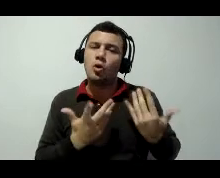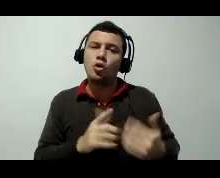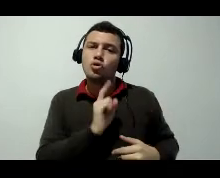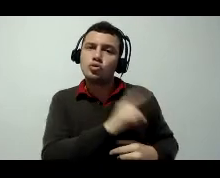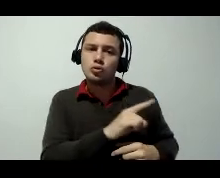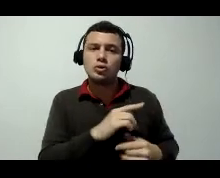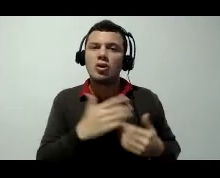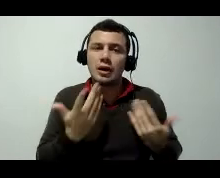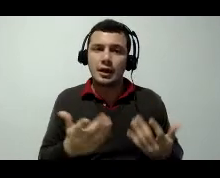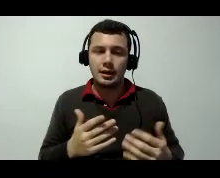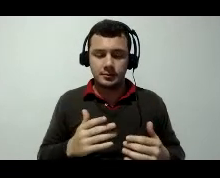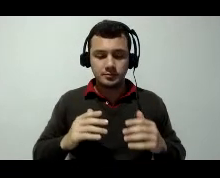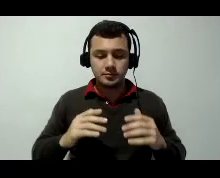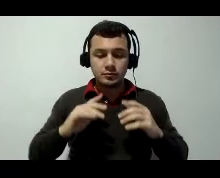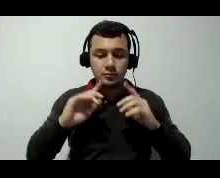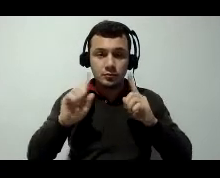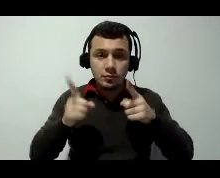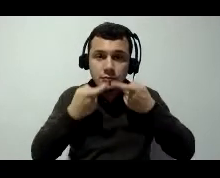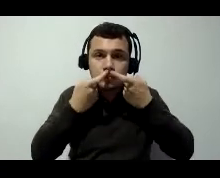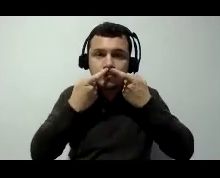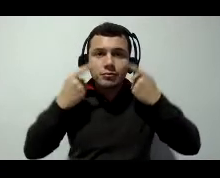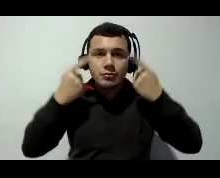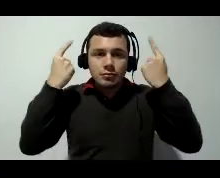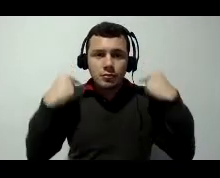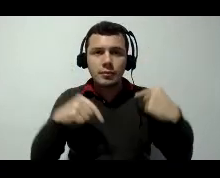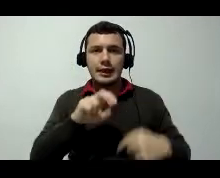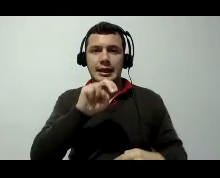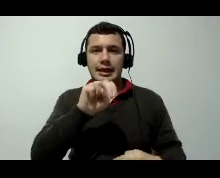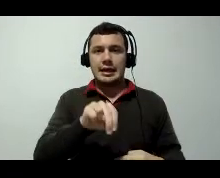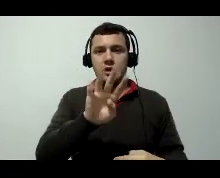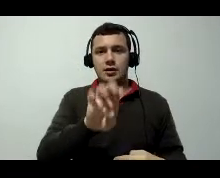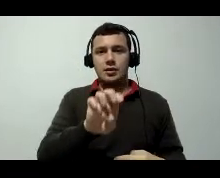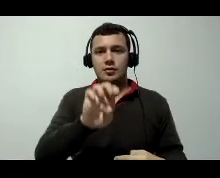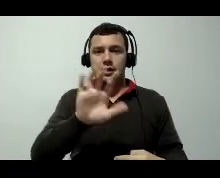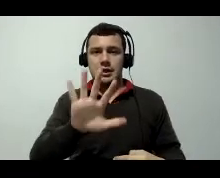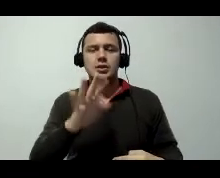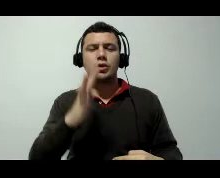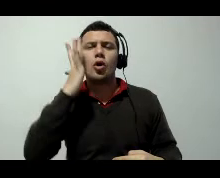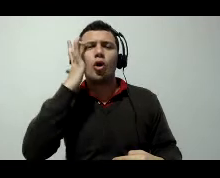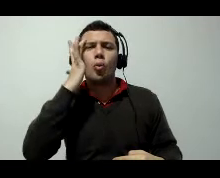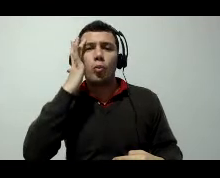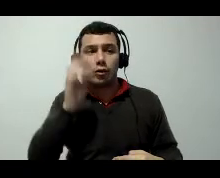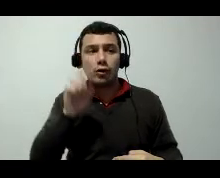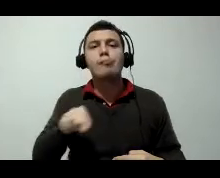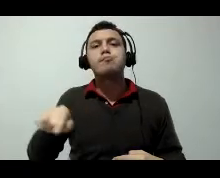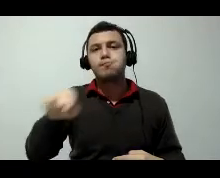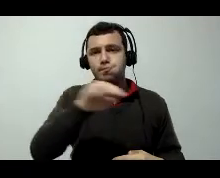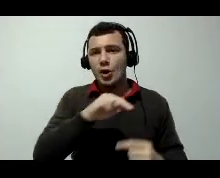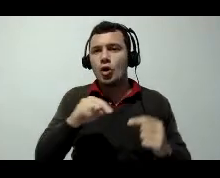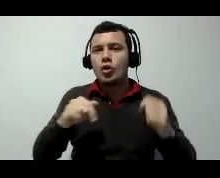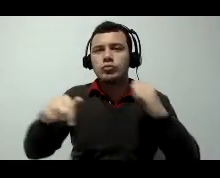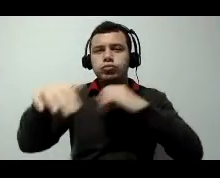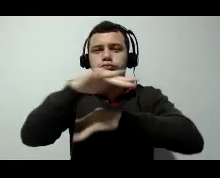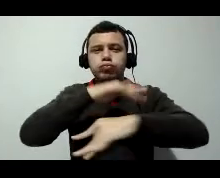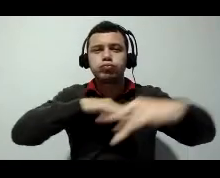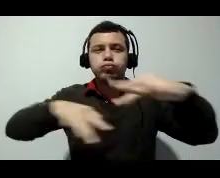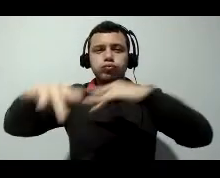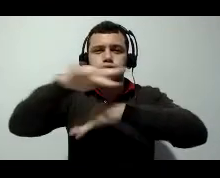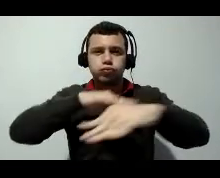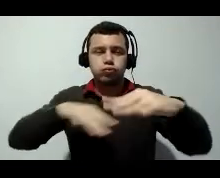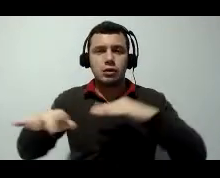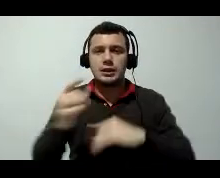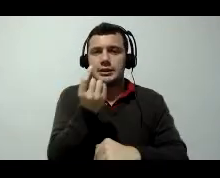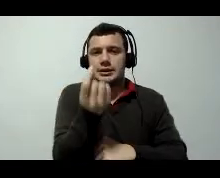respirador N95 por la generación de aerosoles. Algunas instituciones de salud cuentan dentro de